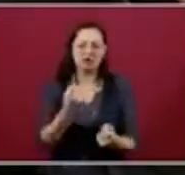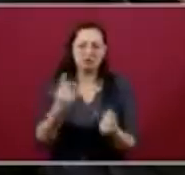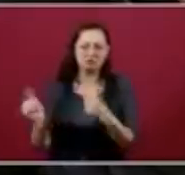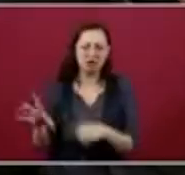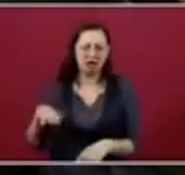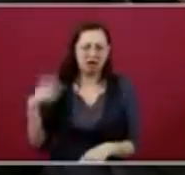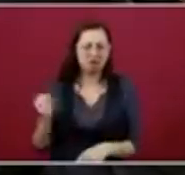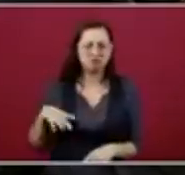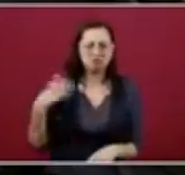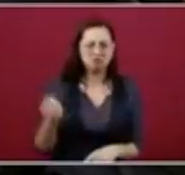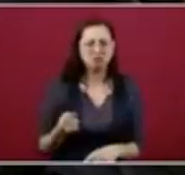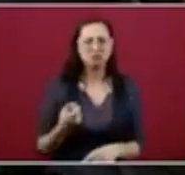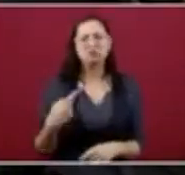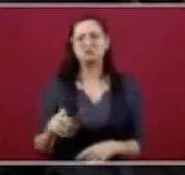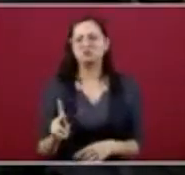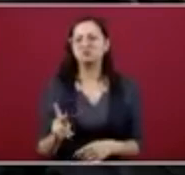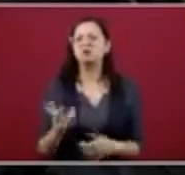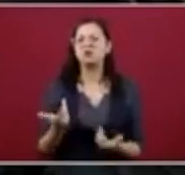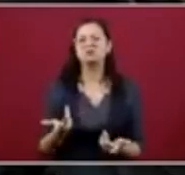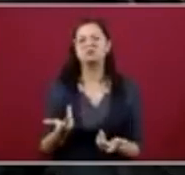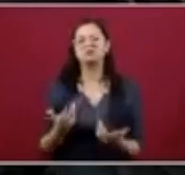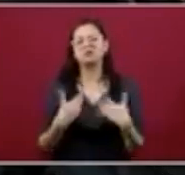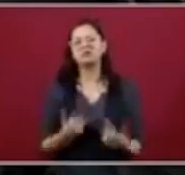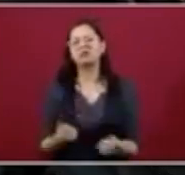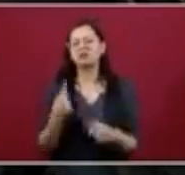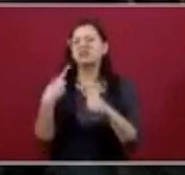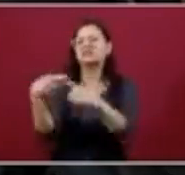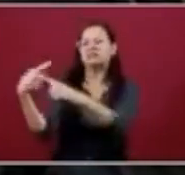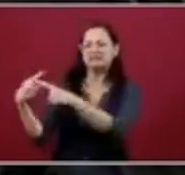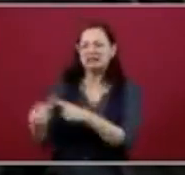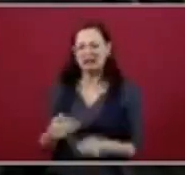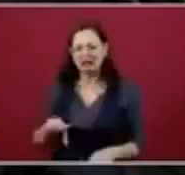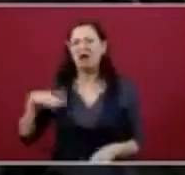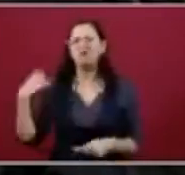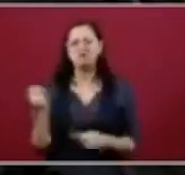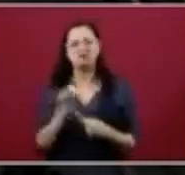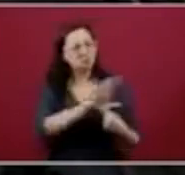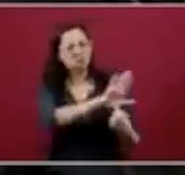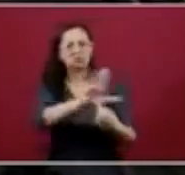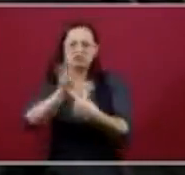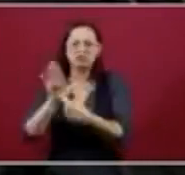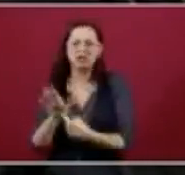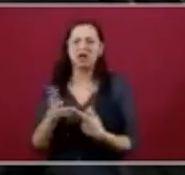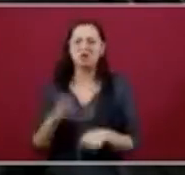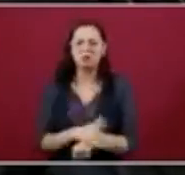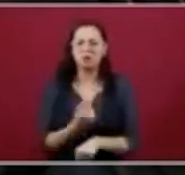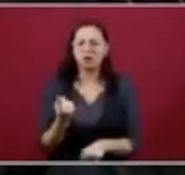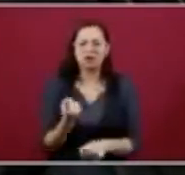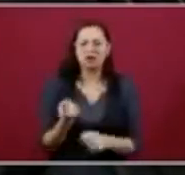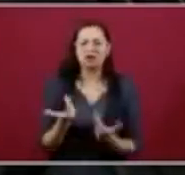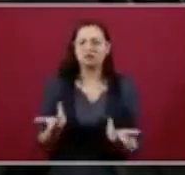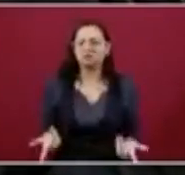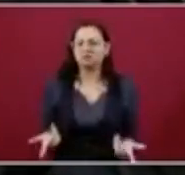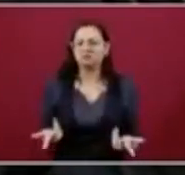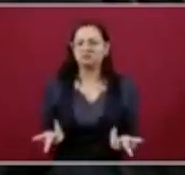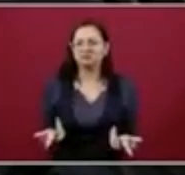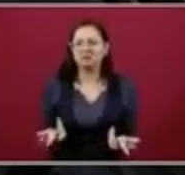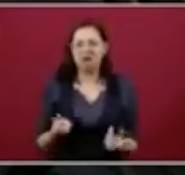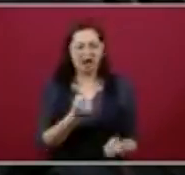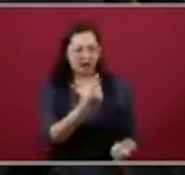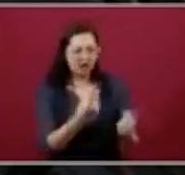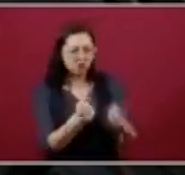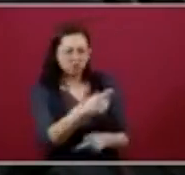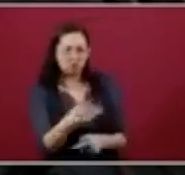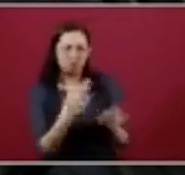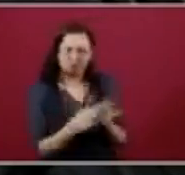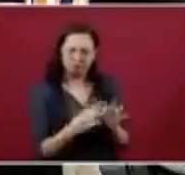que pues se diera a conocer justo quiénes eran las que abusaban? Porque ahora, usted mismo lo decía, están pagando justos por pecadores. Así